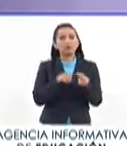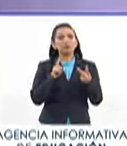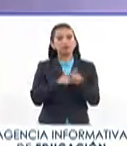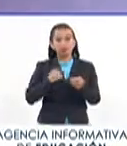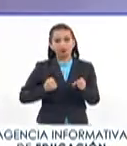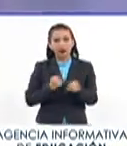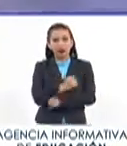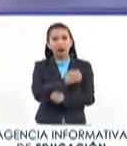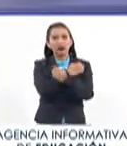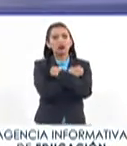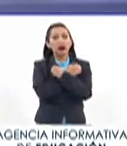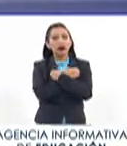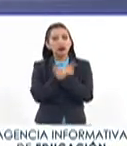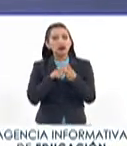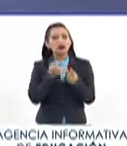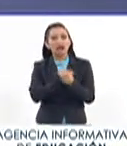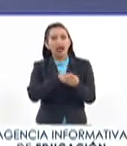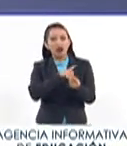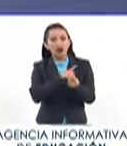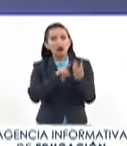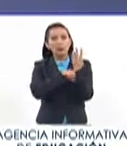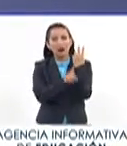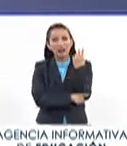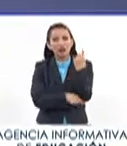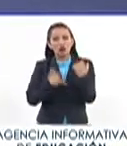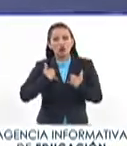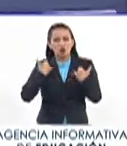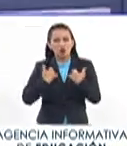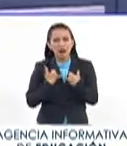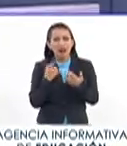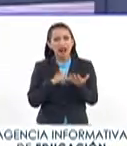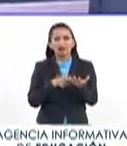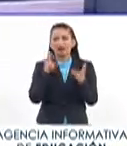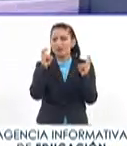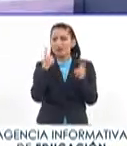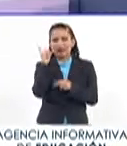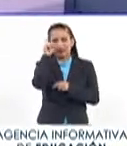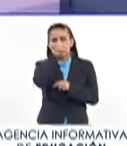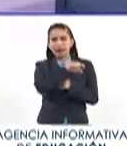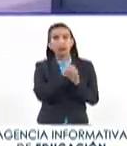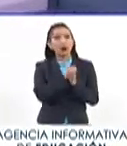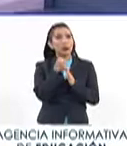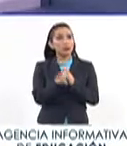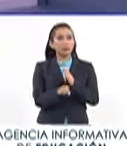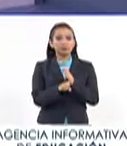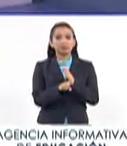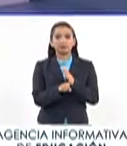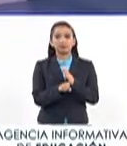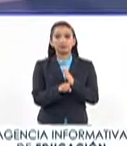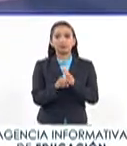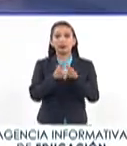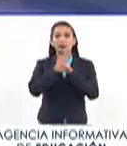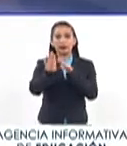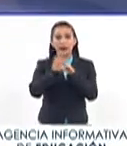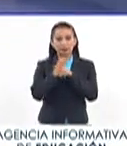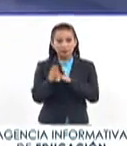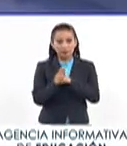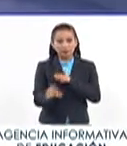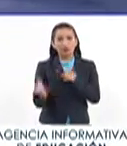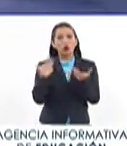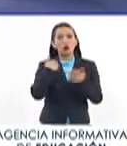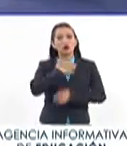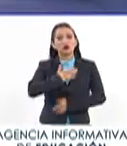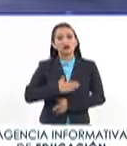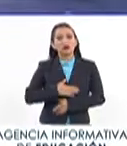la violencia, la educación, de la salud, del embarazo adolescente, temas críticos como la migración o